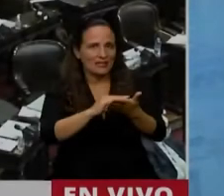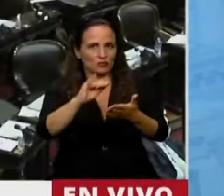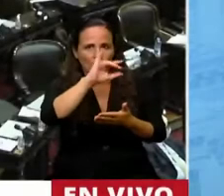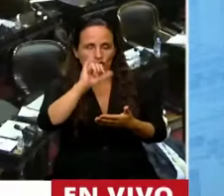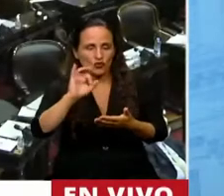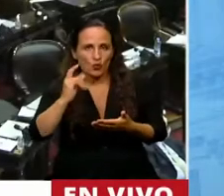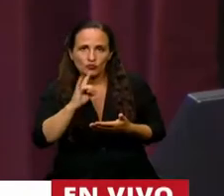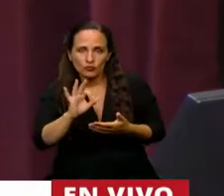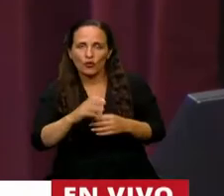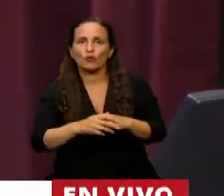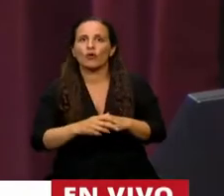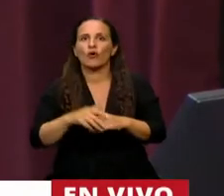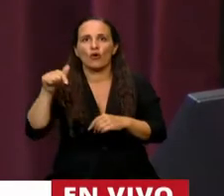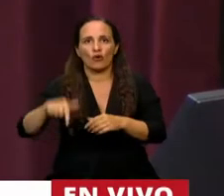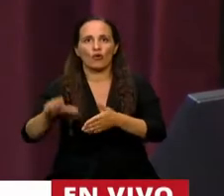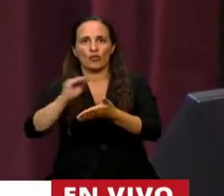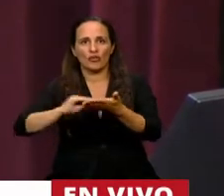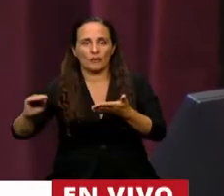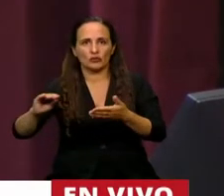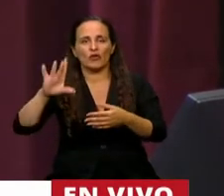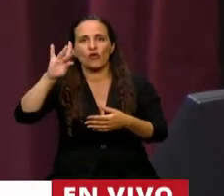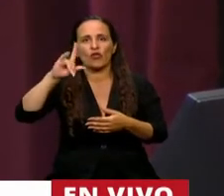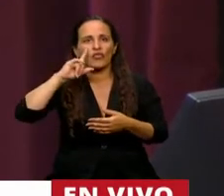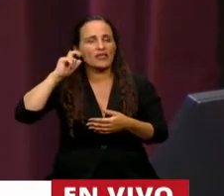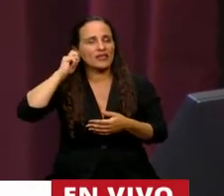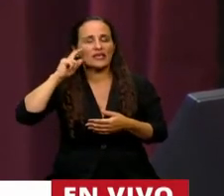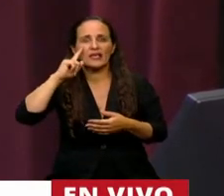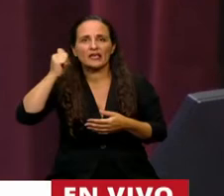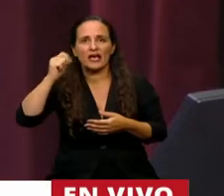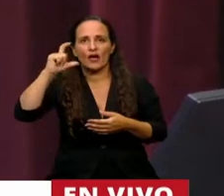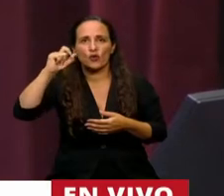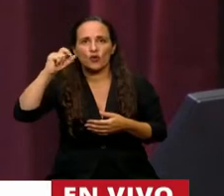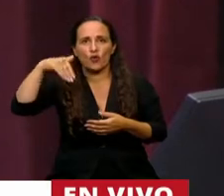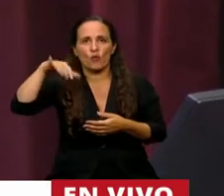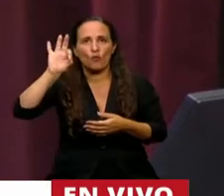un puesto en uso de la palabra el diputado Luis Di Giacomo.